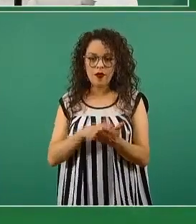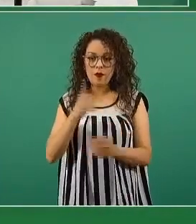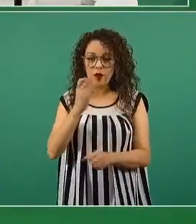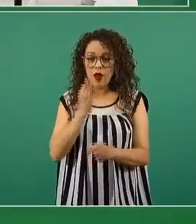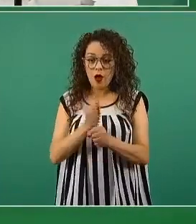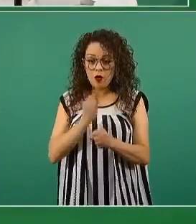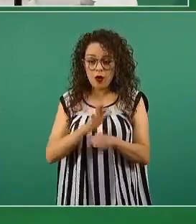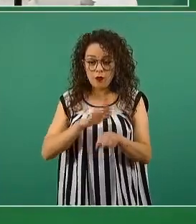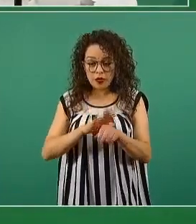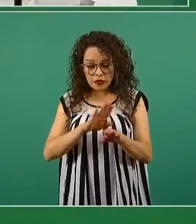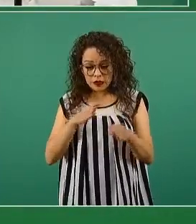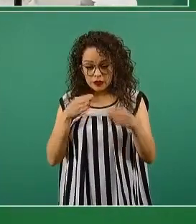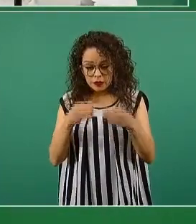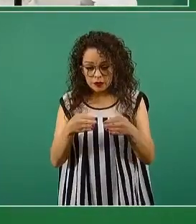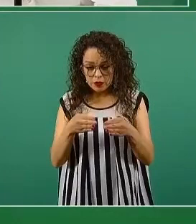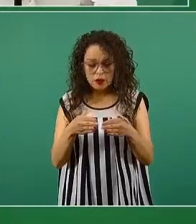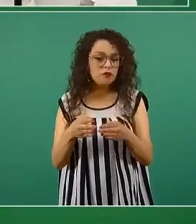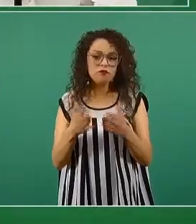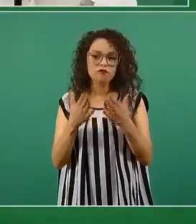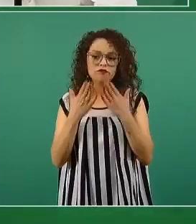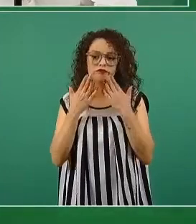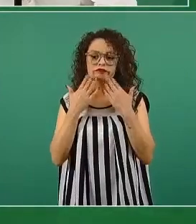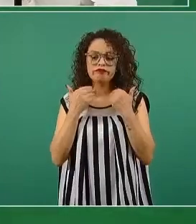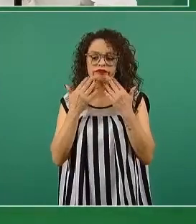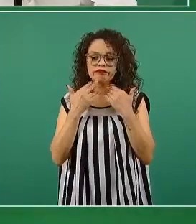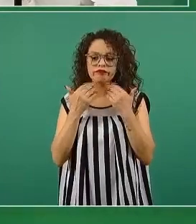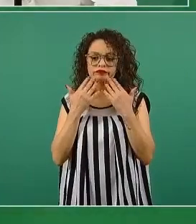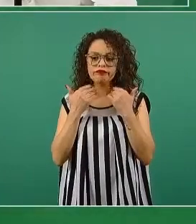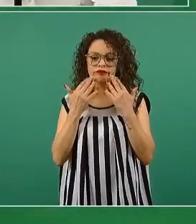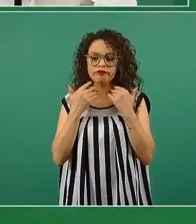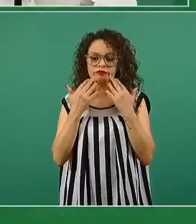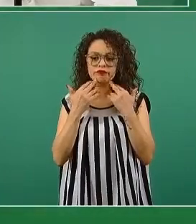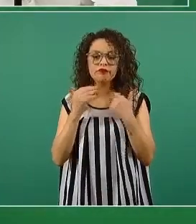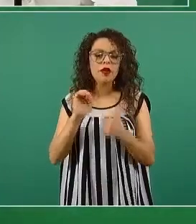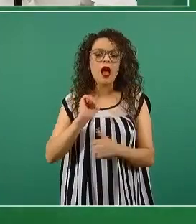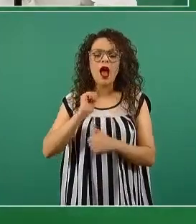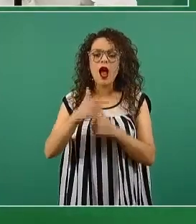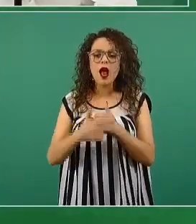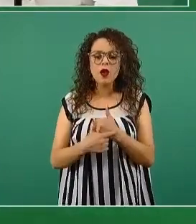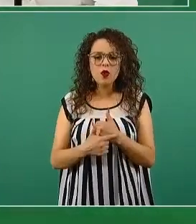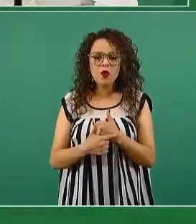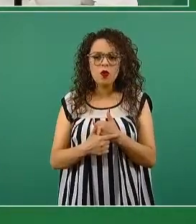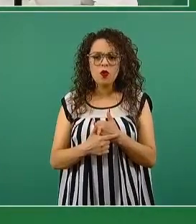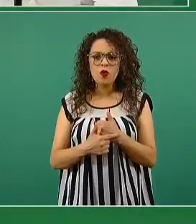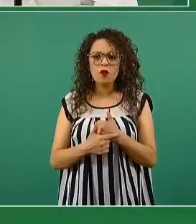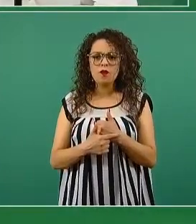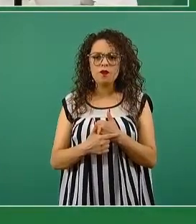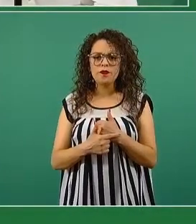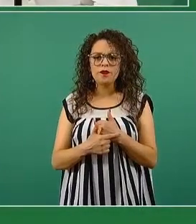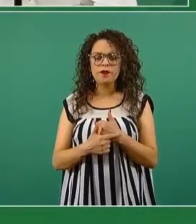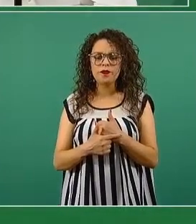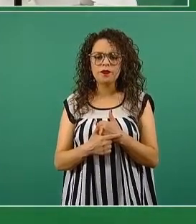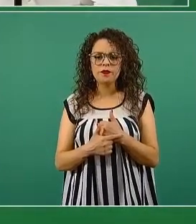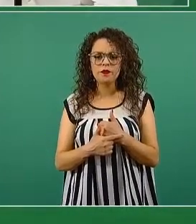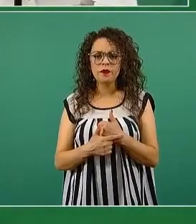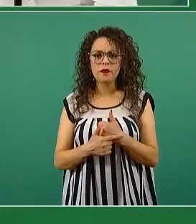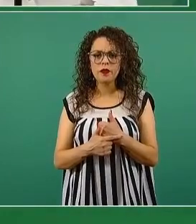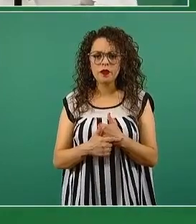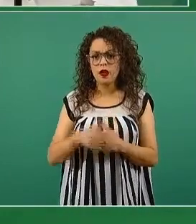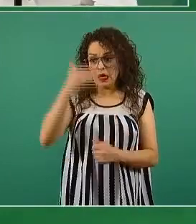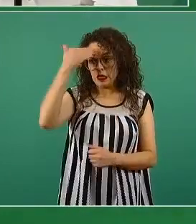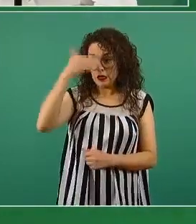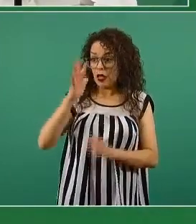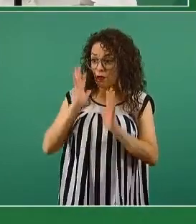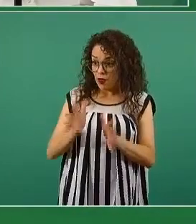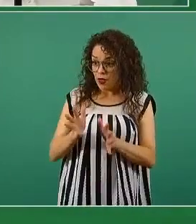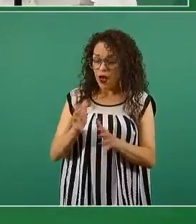específico como tal no se ha presentado algún caso en particular particular del cual se tenga